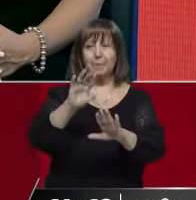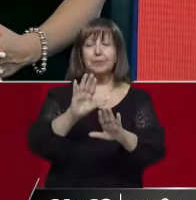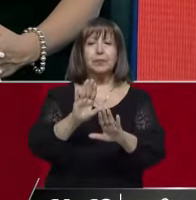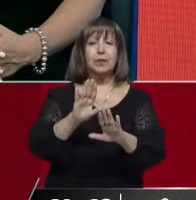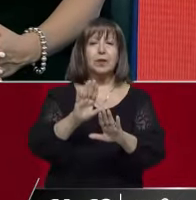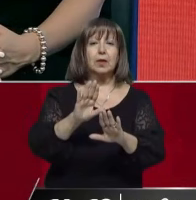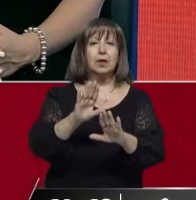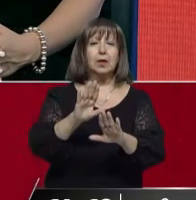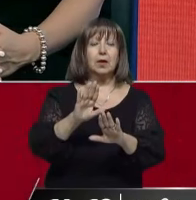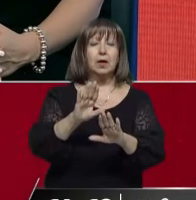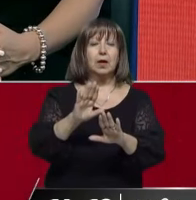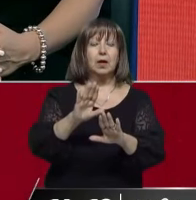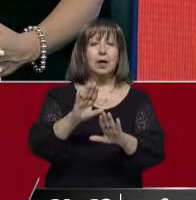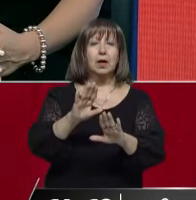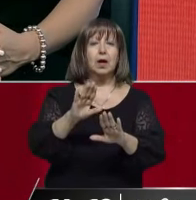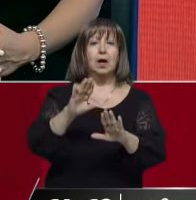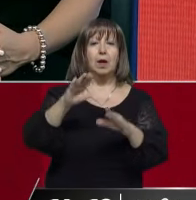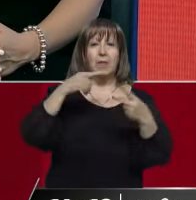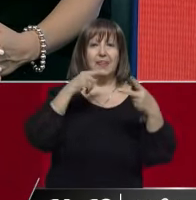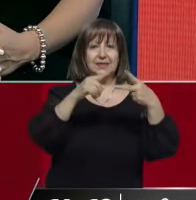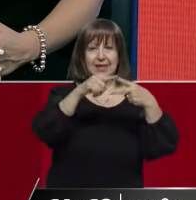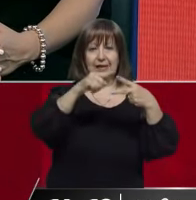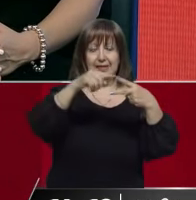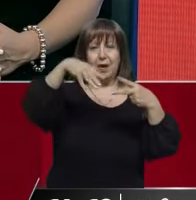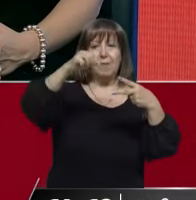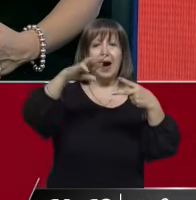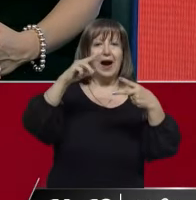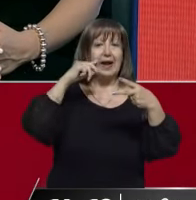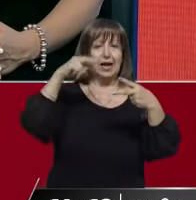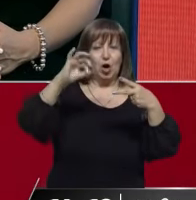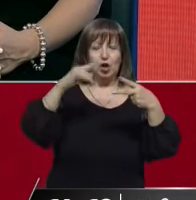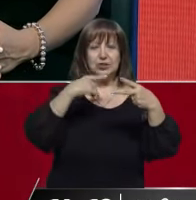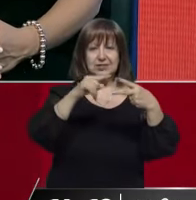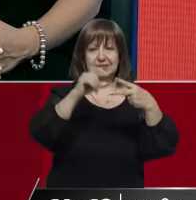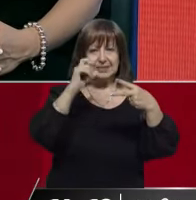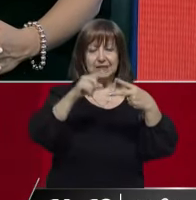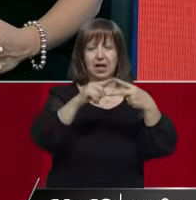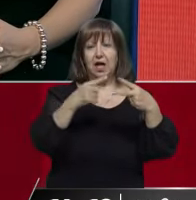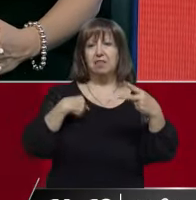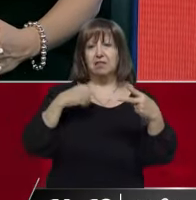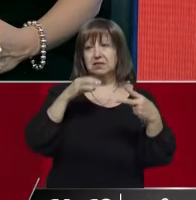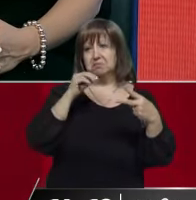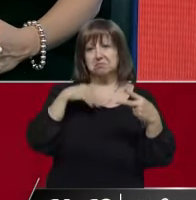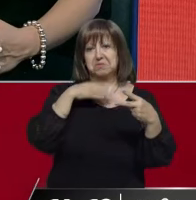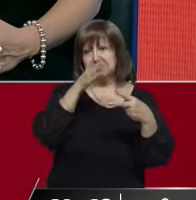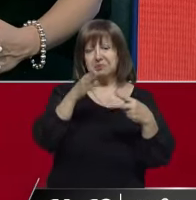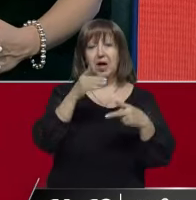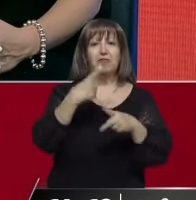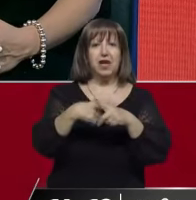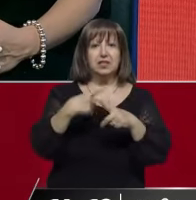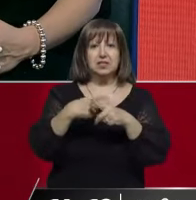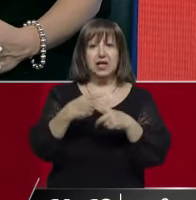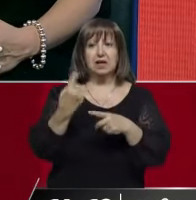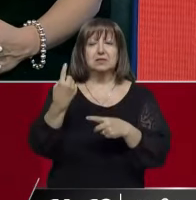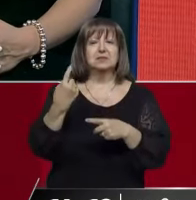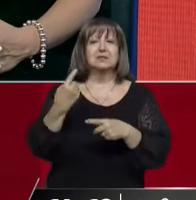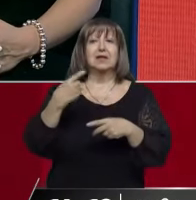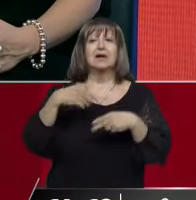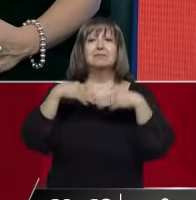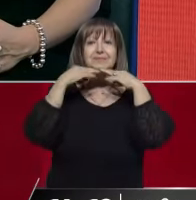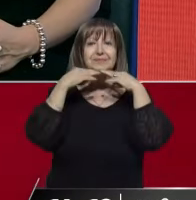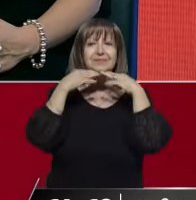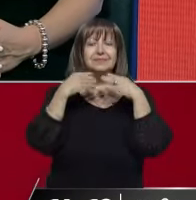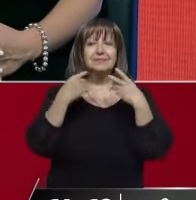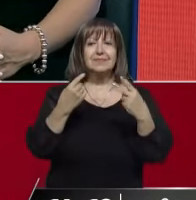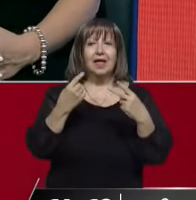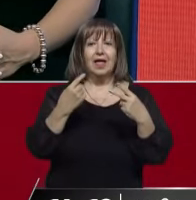decirte, me decía Marinosi hace un ratito, no va habitualmente a la fiesta de la vendimia departamental, esta vez fue para ver, dice, tal vez